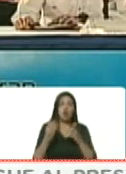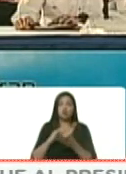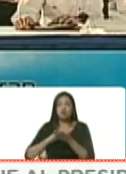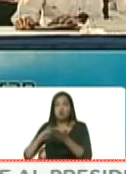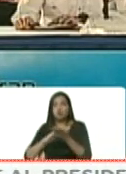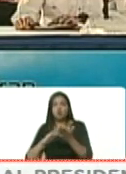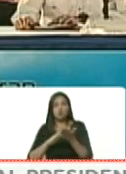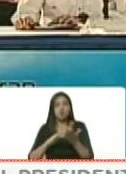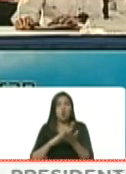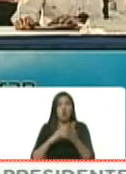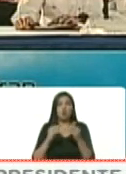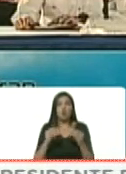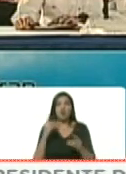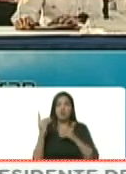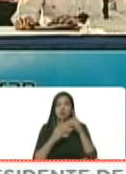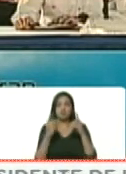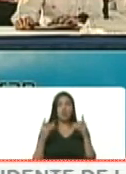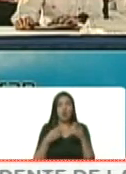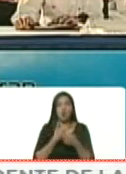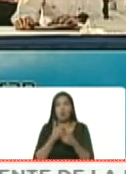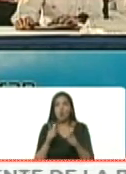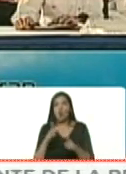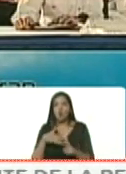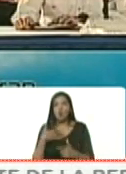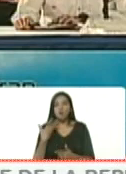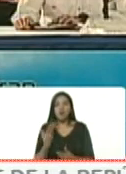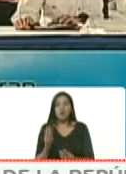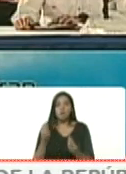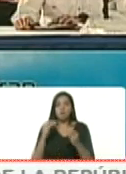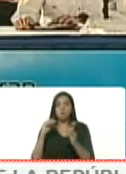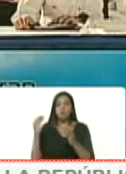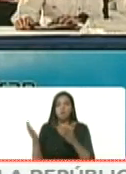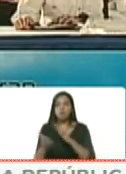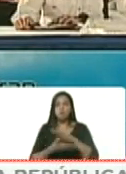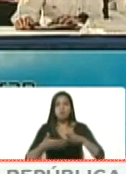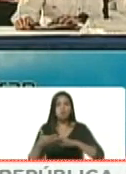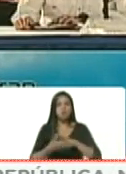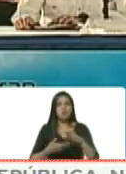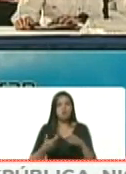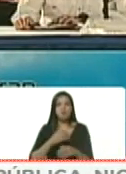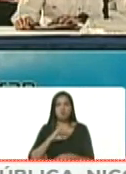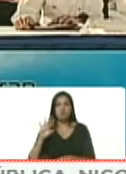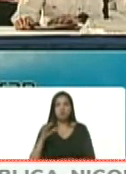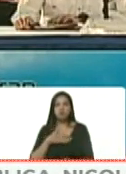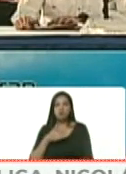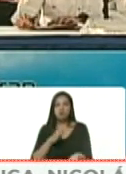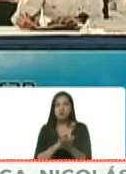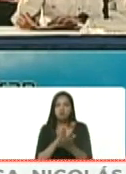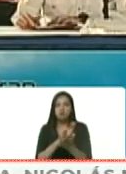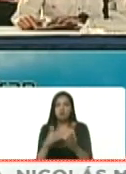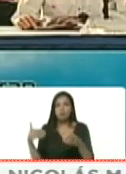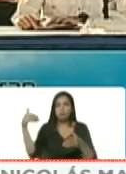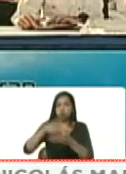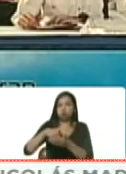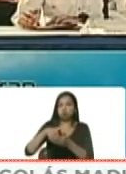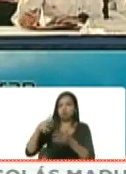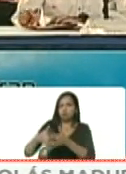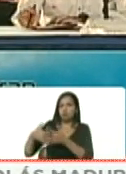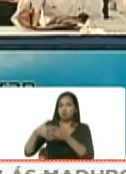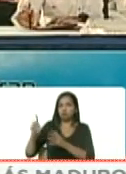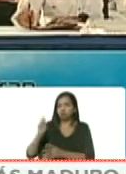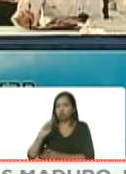solucionar con diálogo democráticamente cualquier conflicto que surja en el país, de manera soberana, sin interferencia del